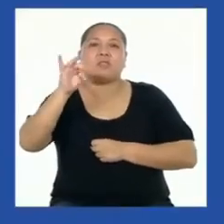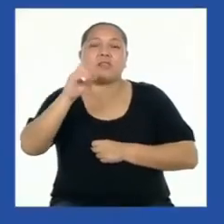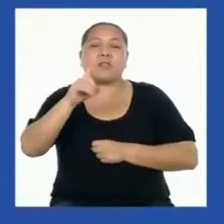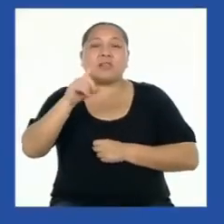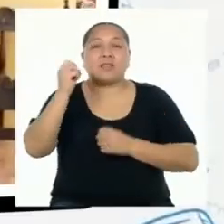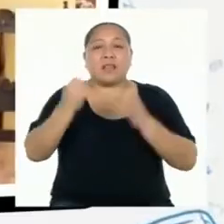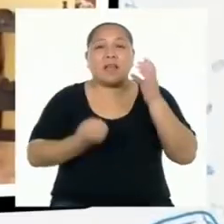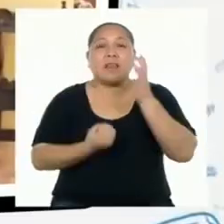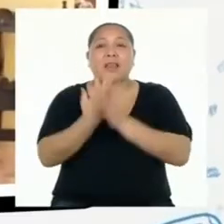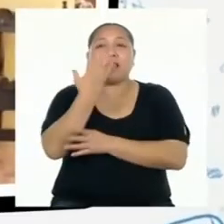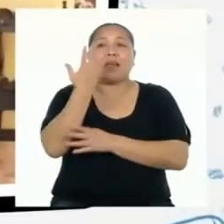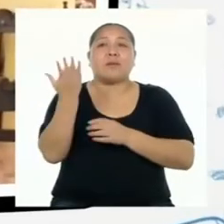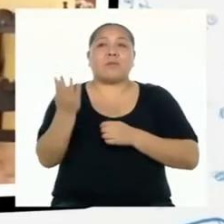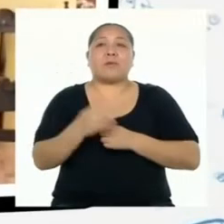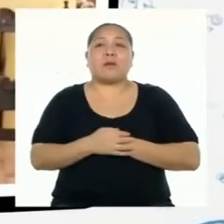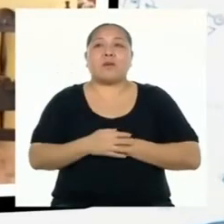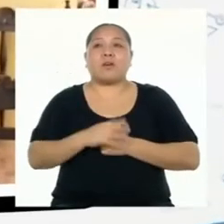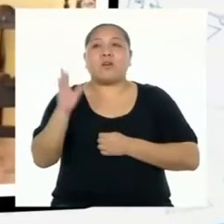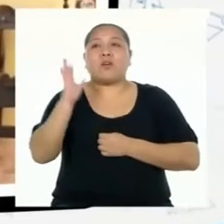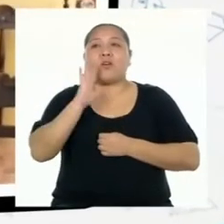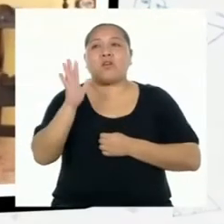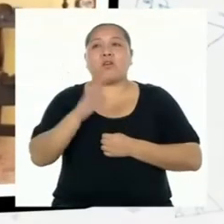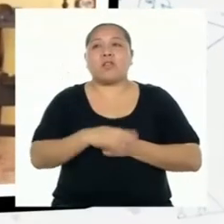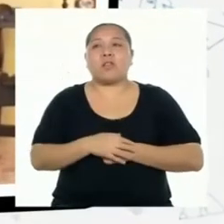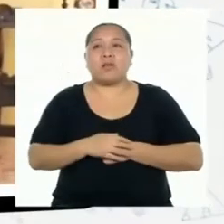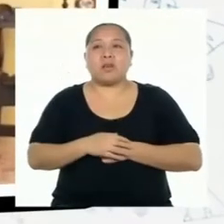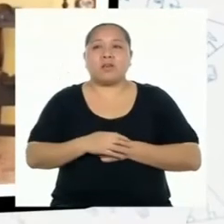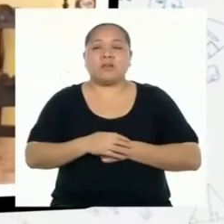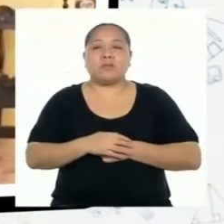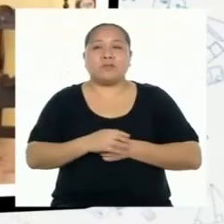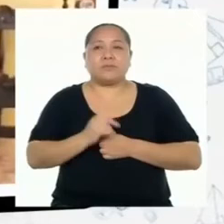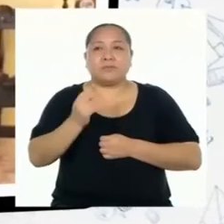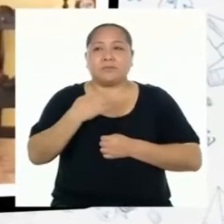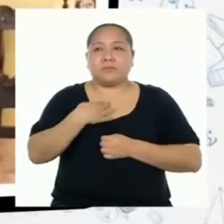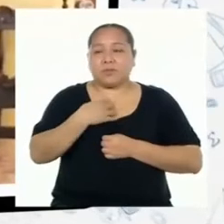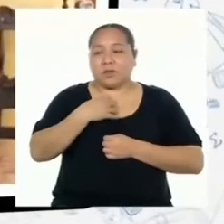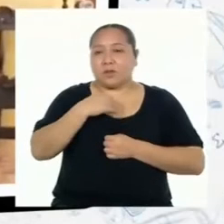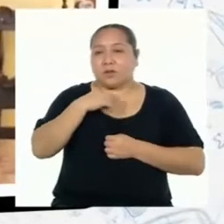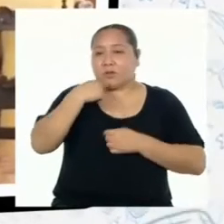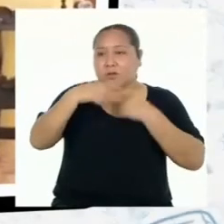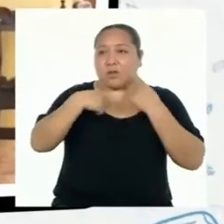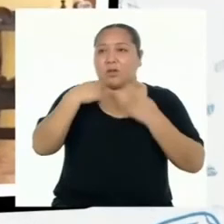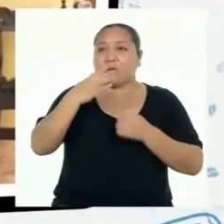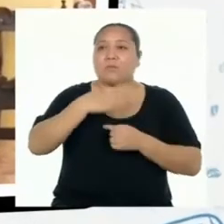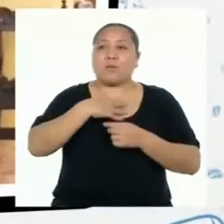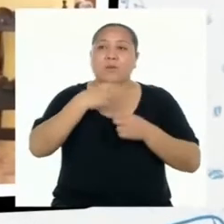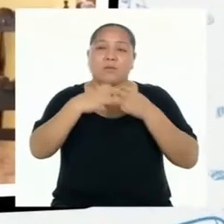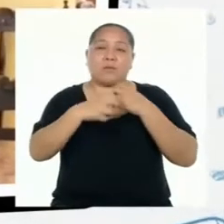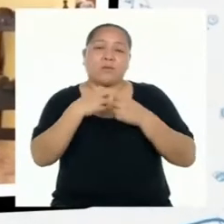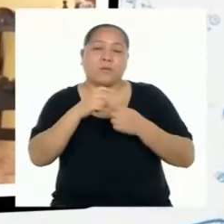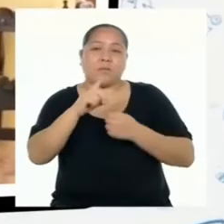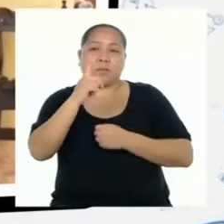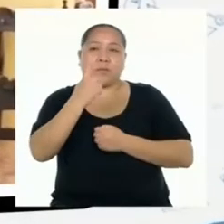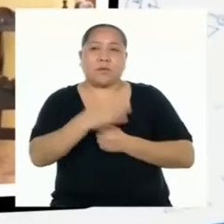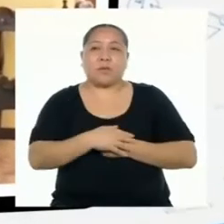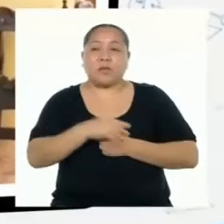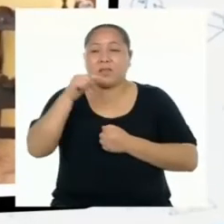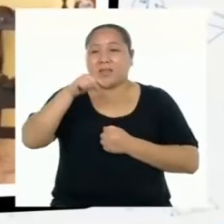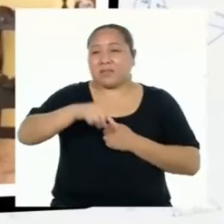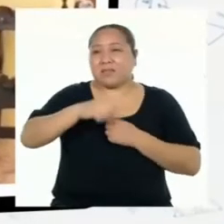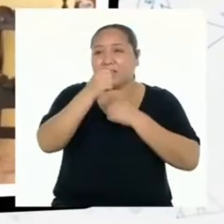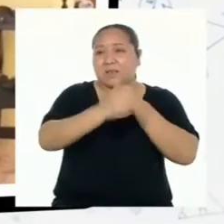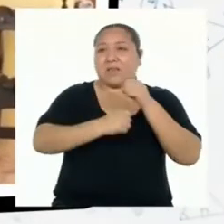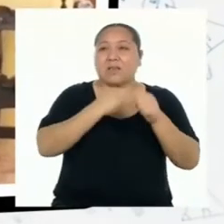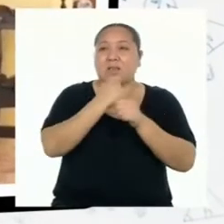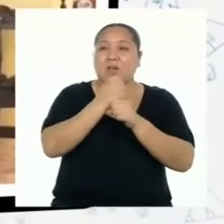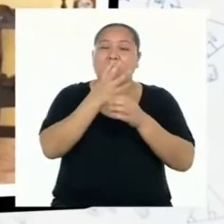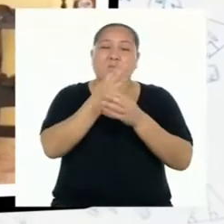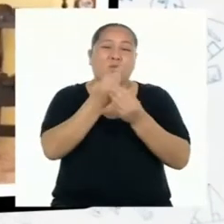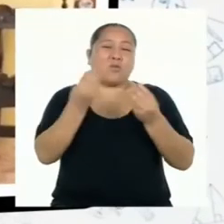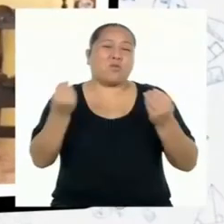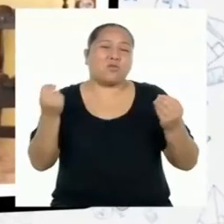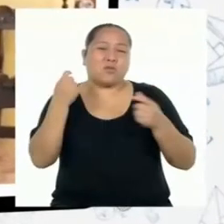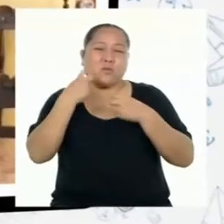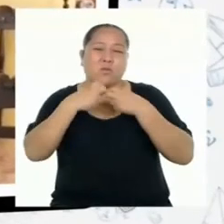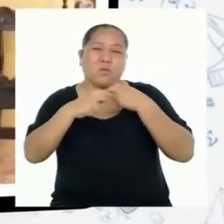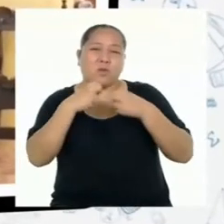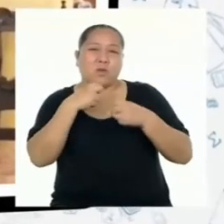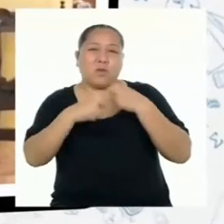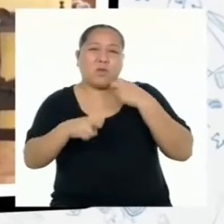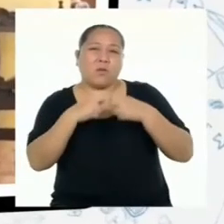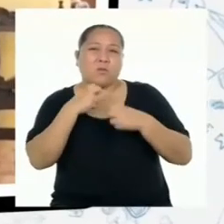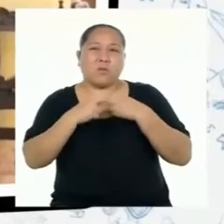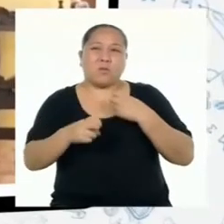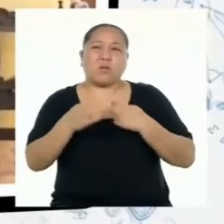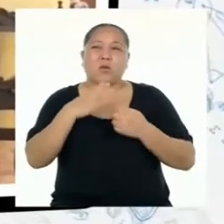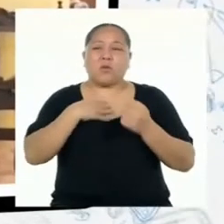de Arequipa. Hola, voy a comentar mi situación primero. En este año he tenido muchos problemas con mi hermana, porque siempre